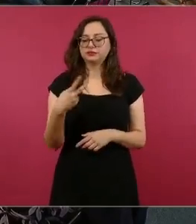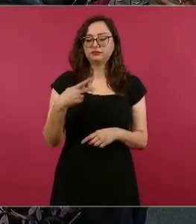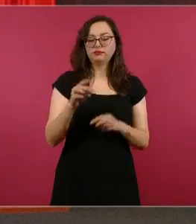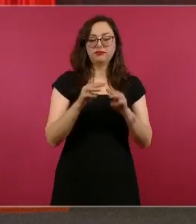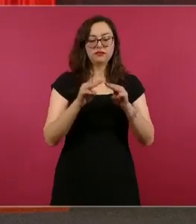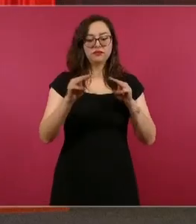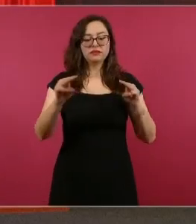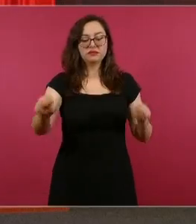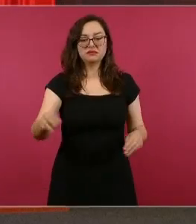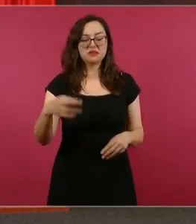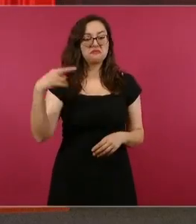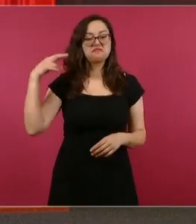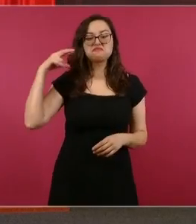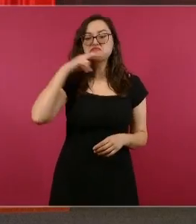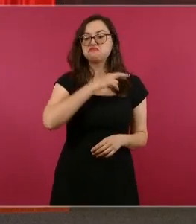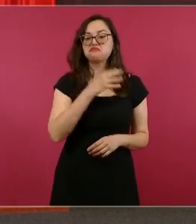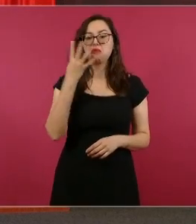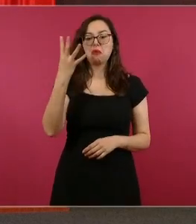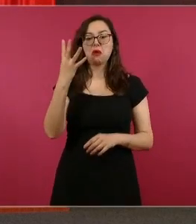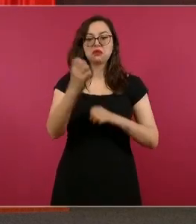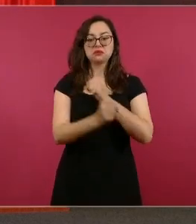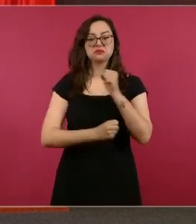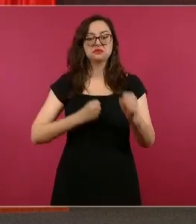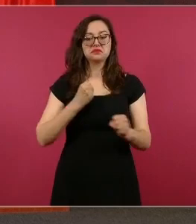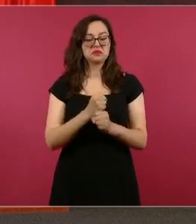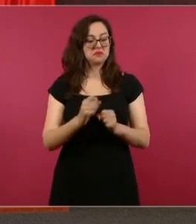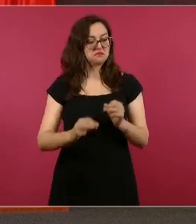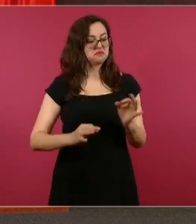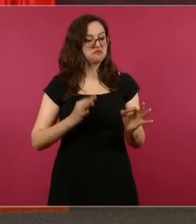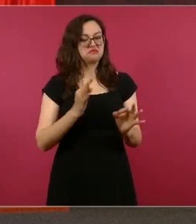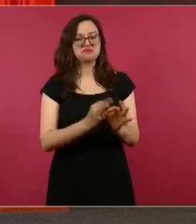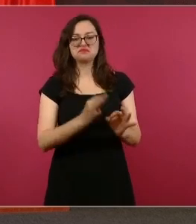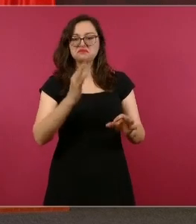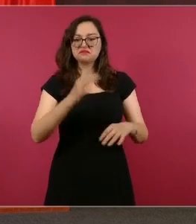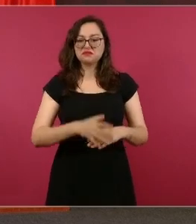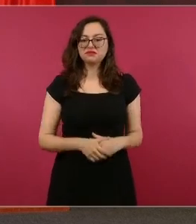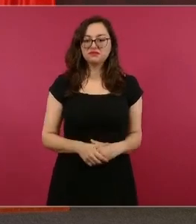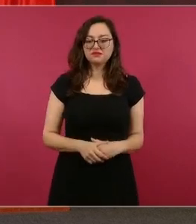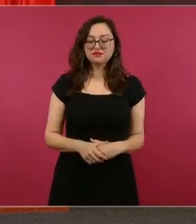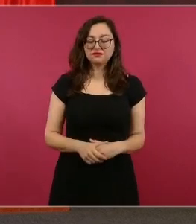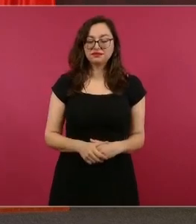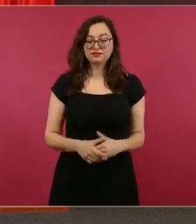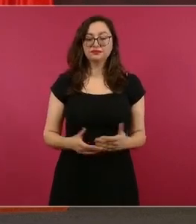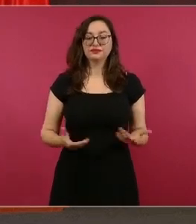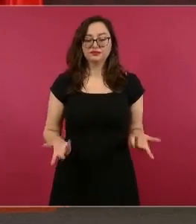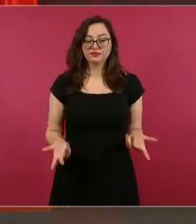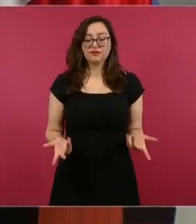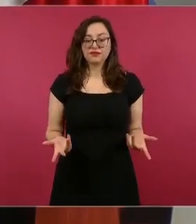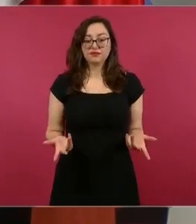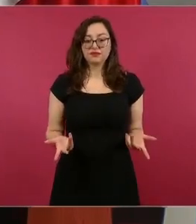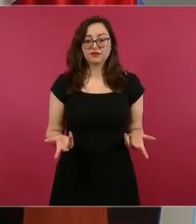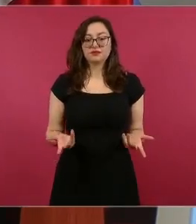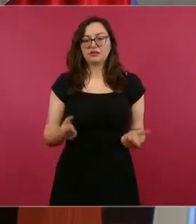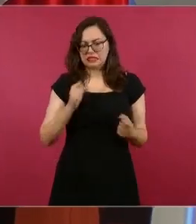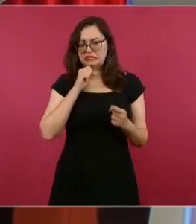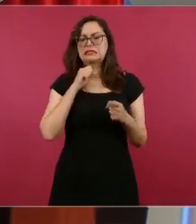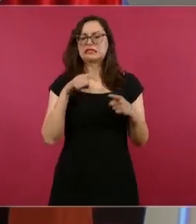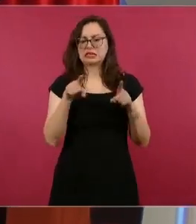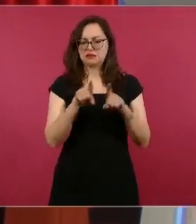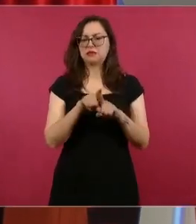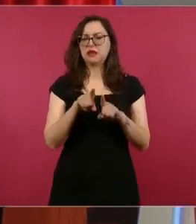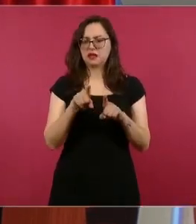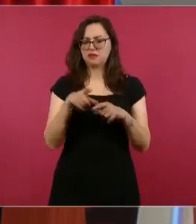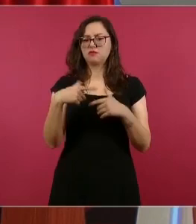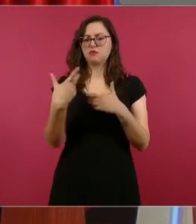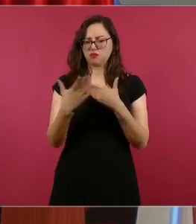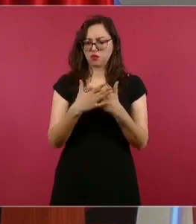construida en 4 años. No hay. Y también vamos a presentar, igual que esta tabla,